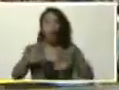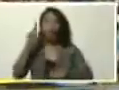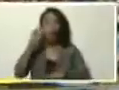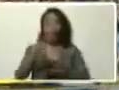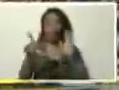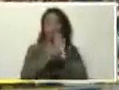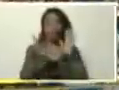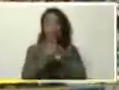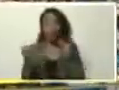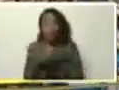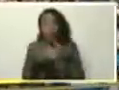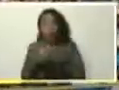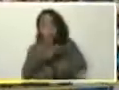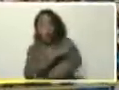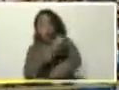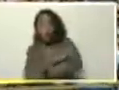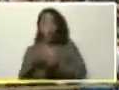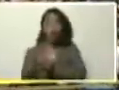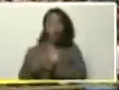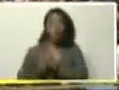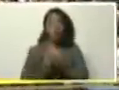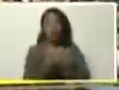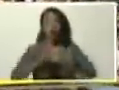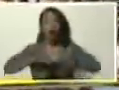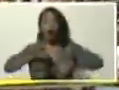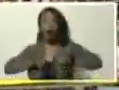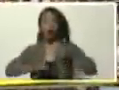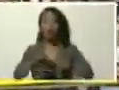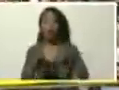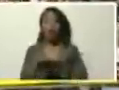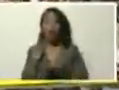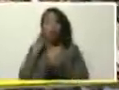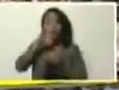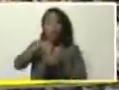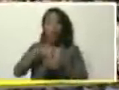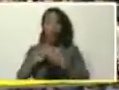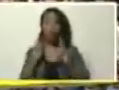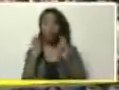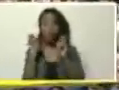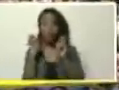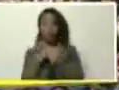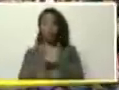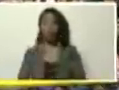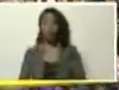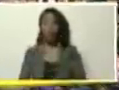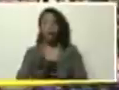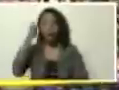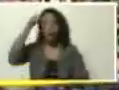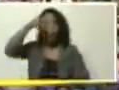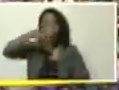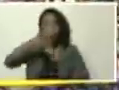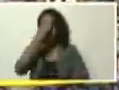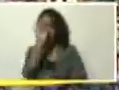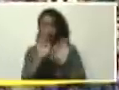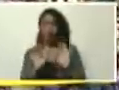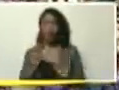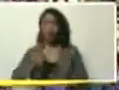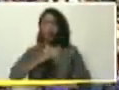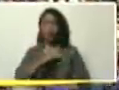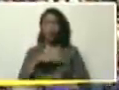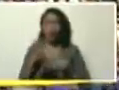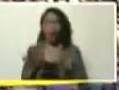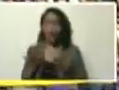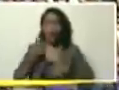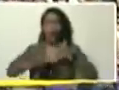Bloque de la Oposición que acompañan este acto de instalación. El día de hoy, sin duda alguna, para nosotros